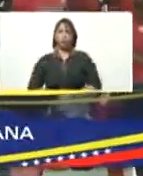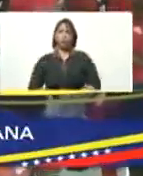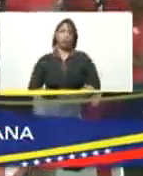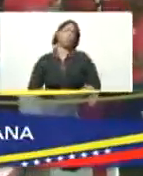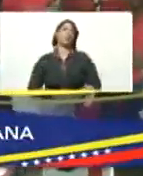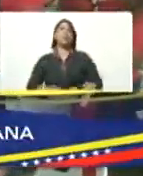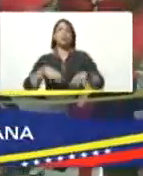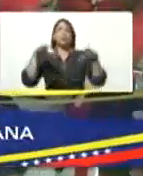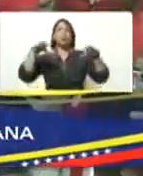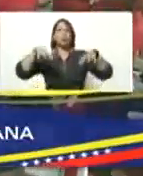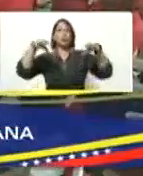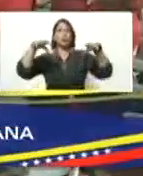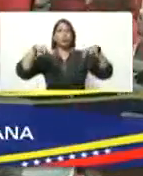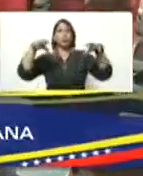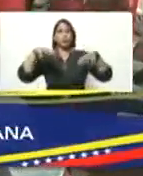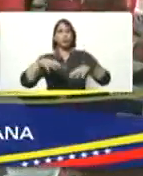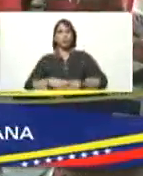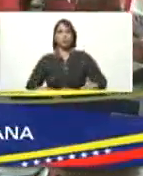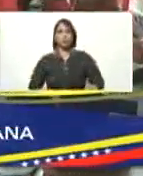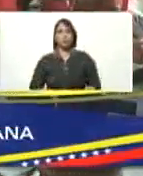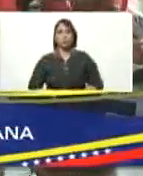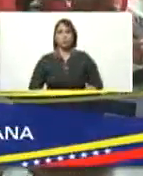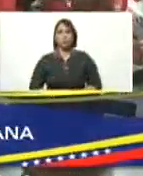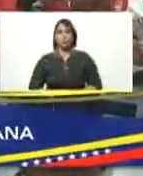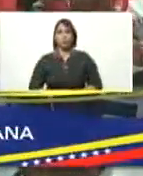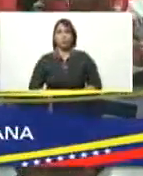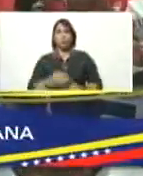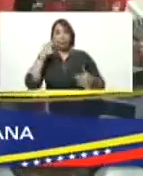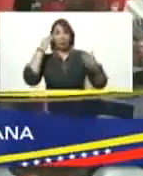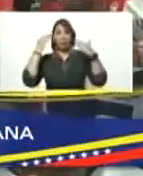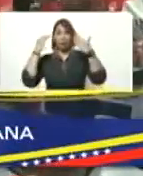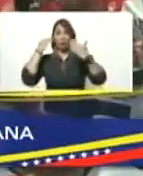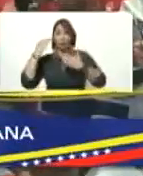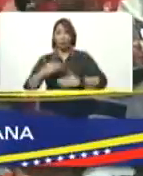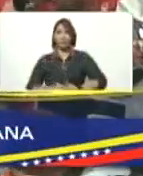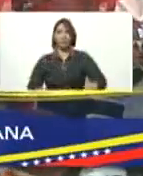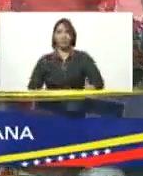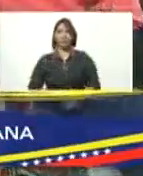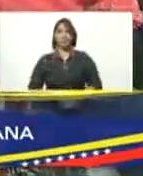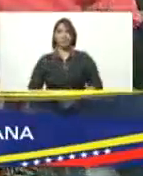Y llovía, llovía. Mi saludo, pues.